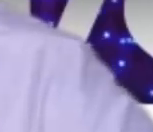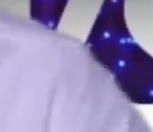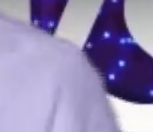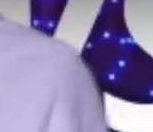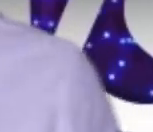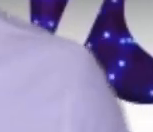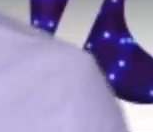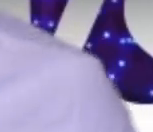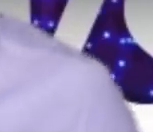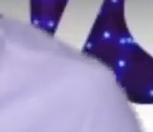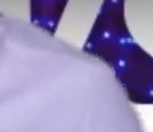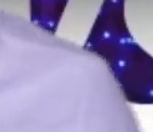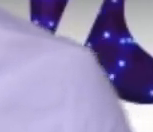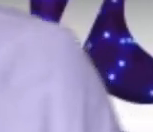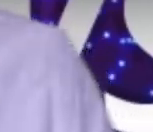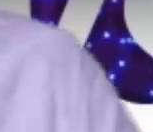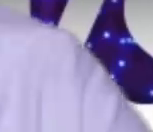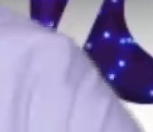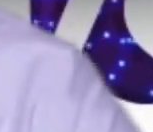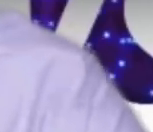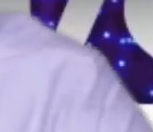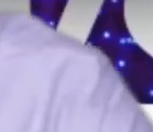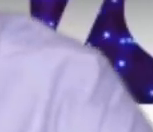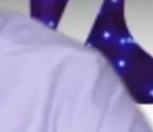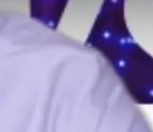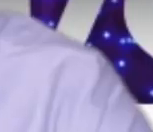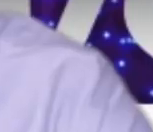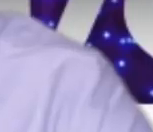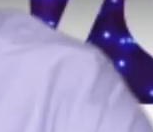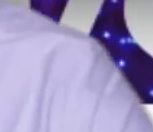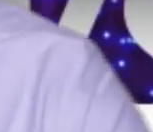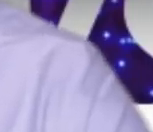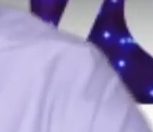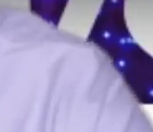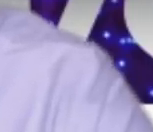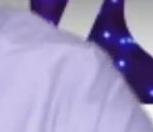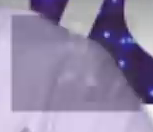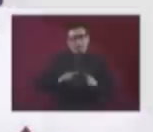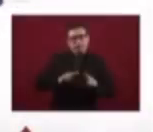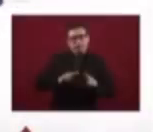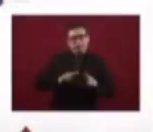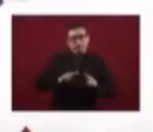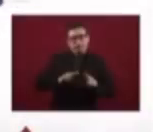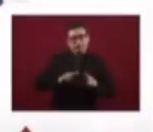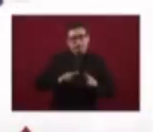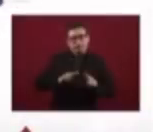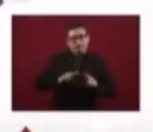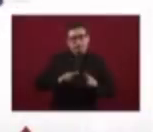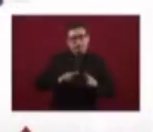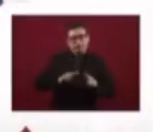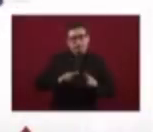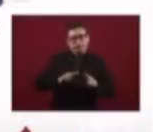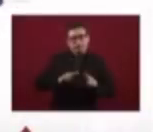mucho crudo y se había triplicado, hasta cuatruplicado el tema de producción. Entonces vamos a ver este video en donde